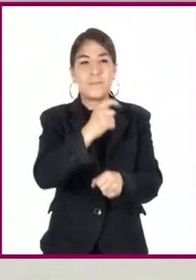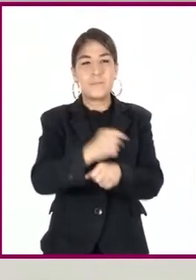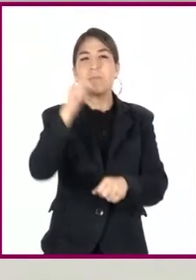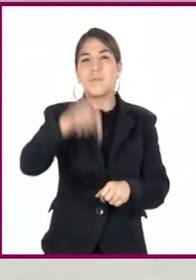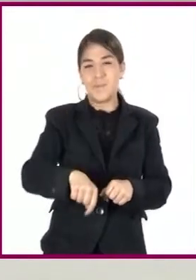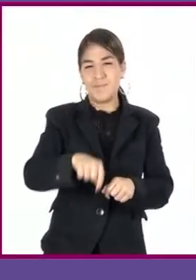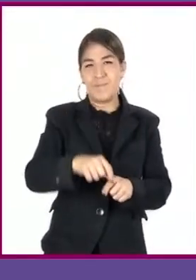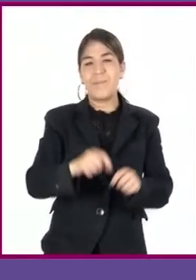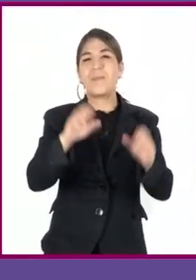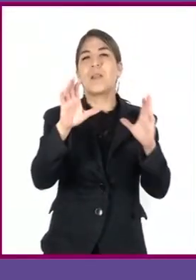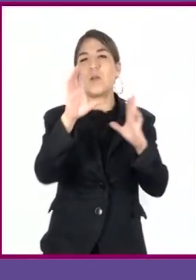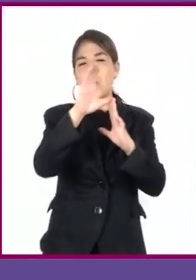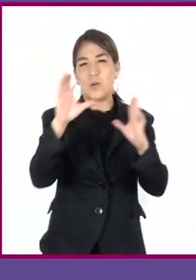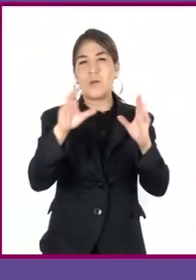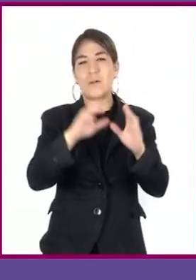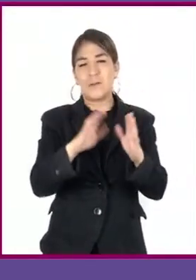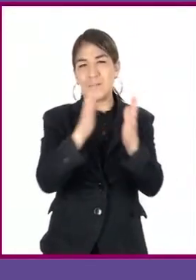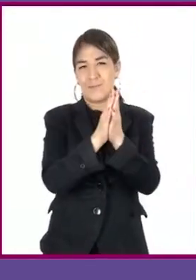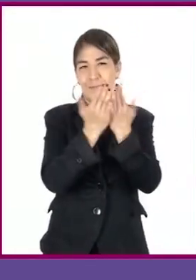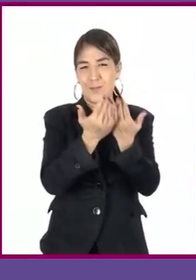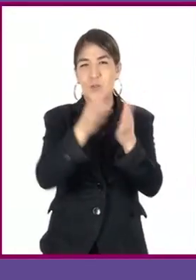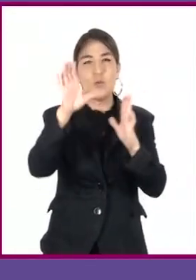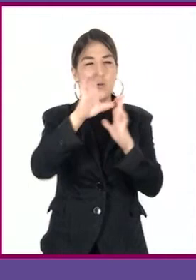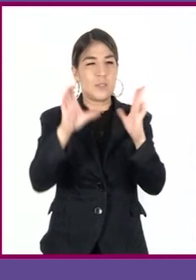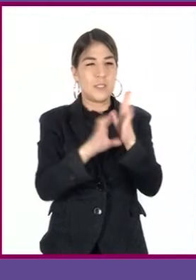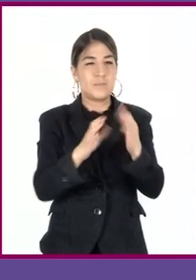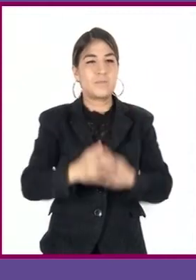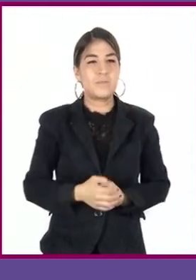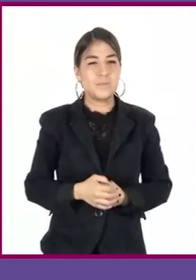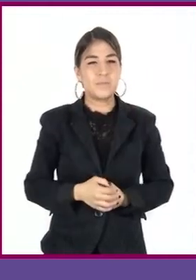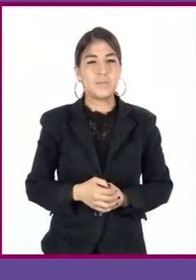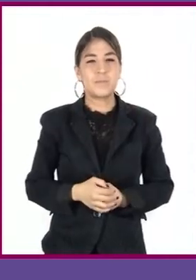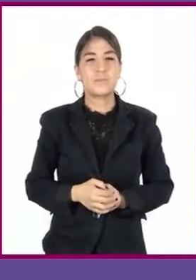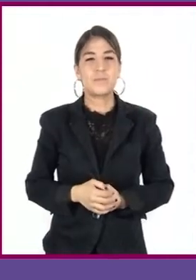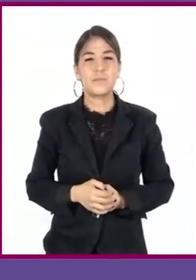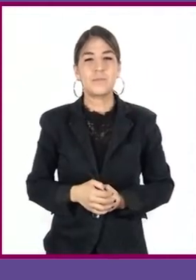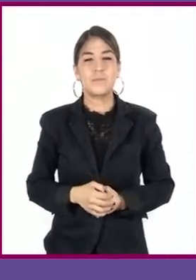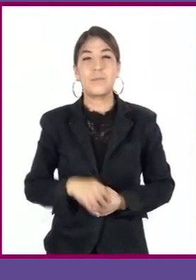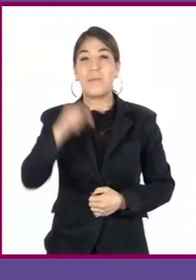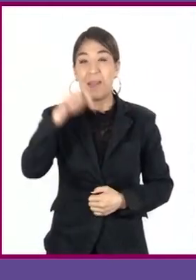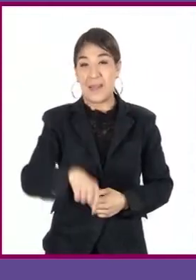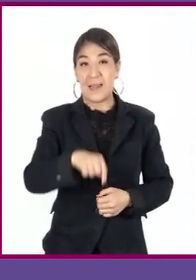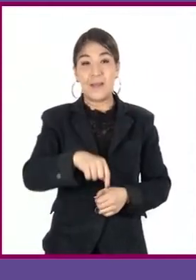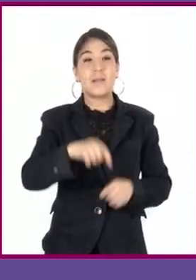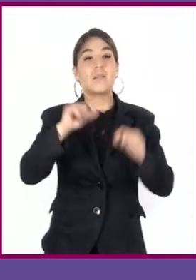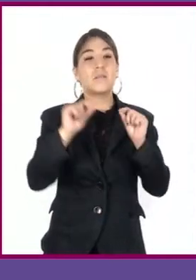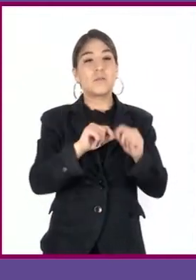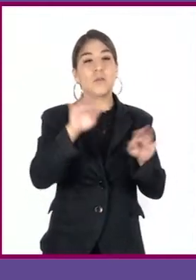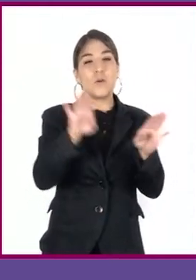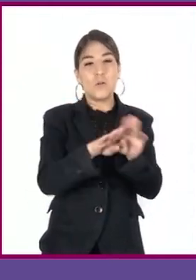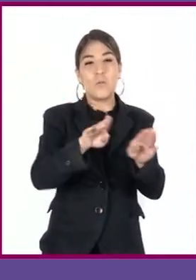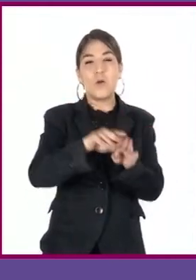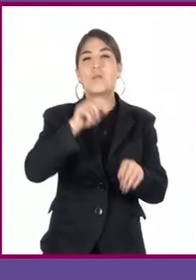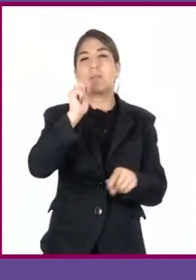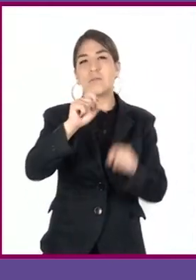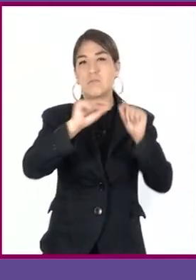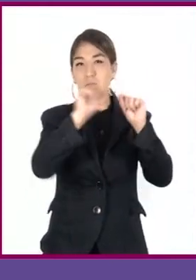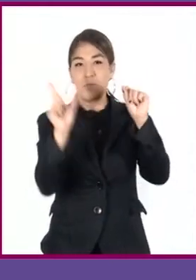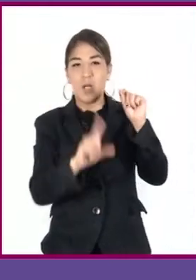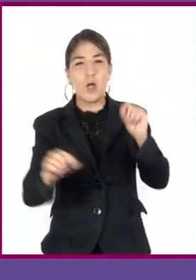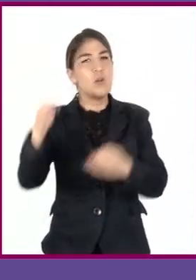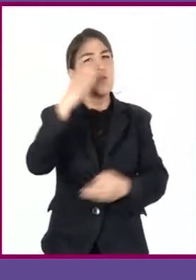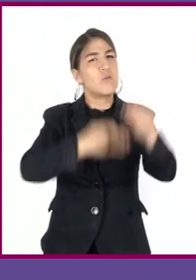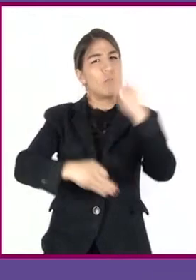nuestra Constitución. En los Estados Unidos mexicanos, todas las personas gozarán de los derechos